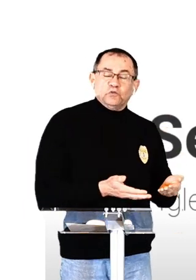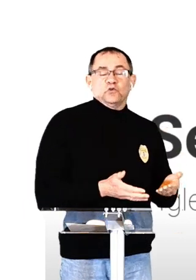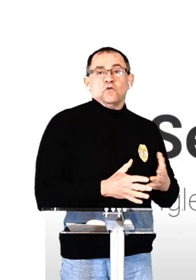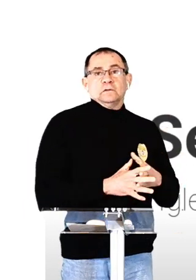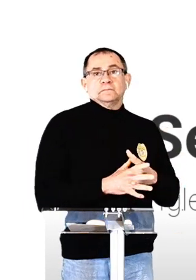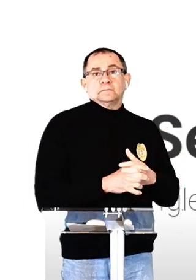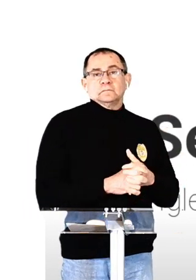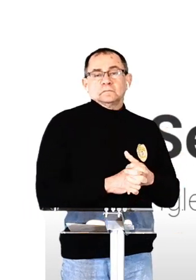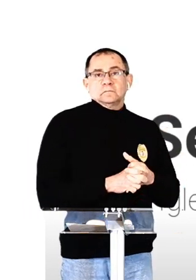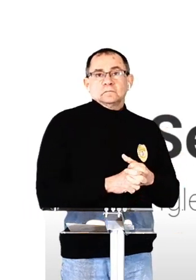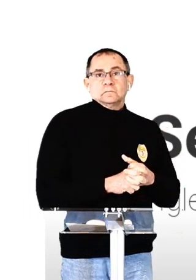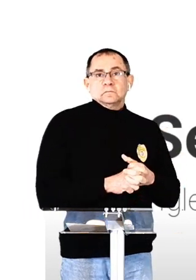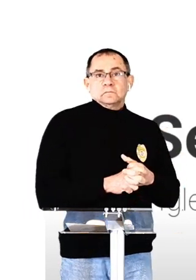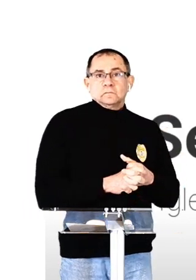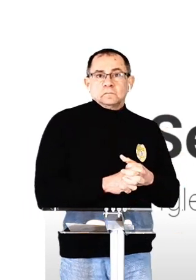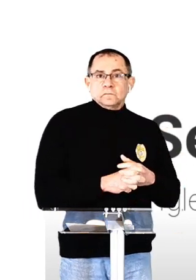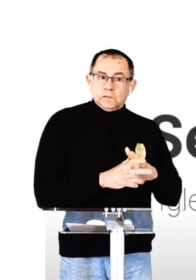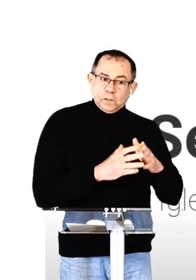Cristo la usó,